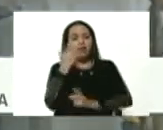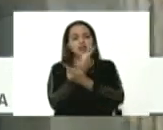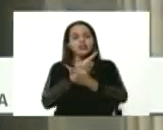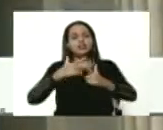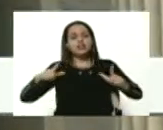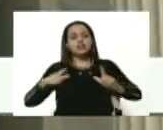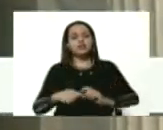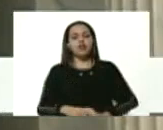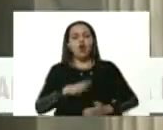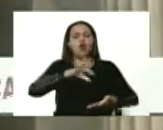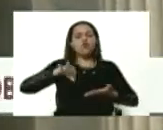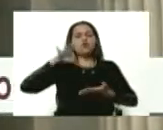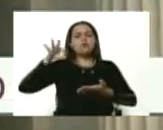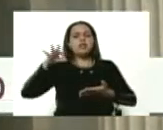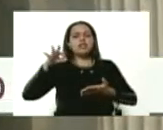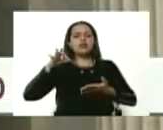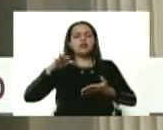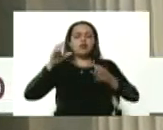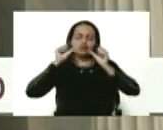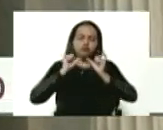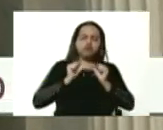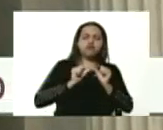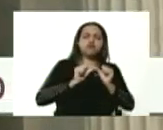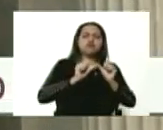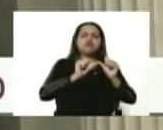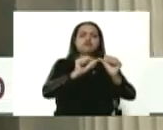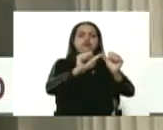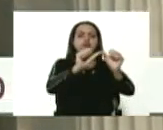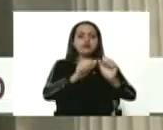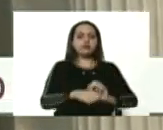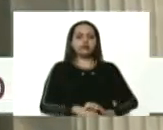con tu espíritu inmortal,